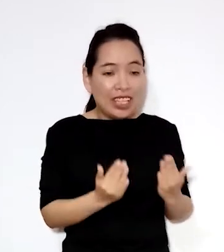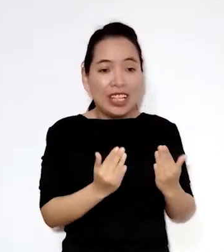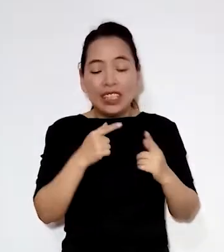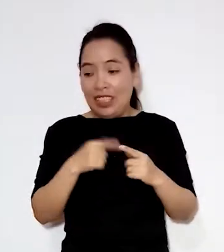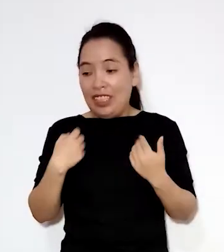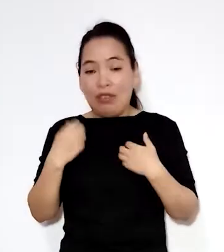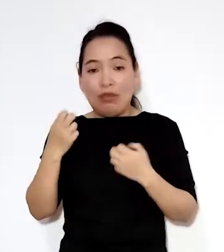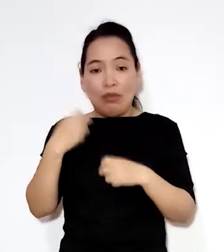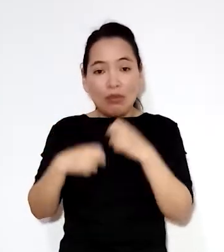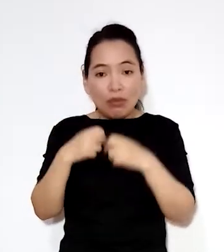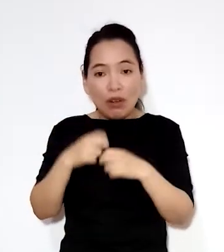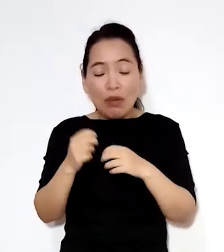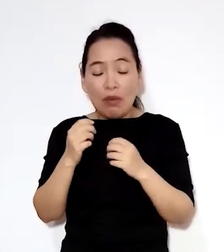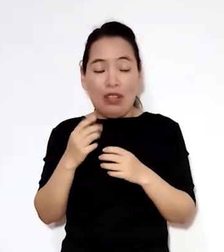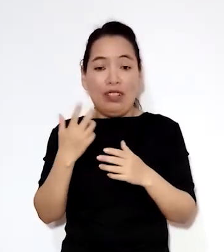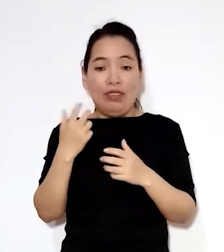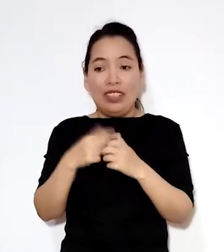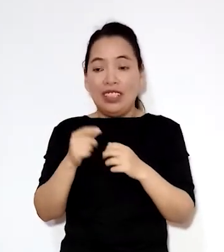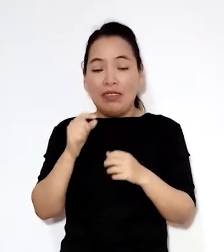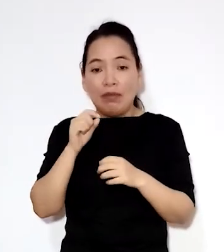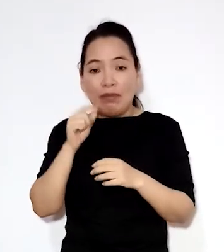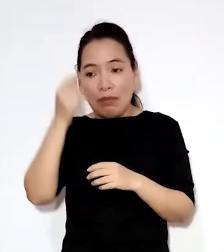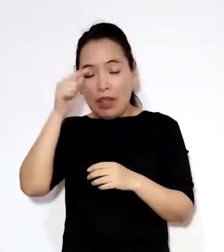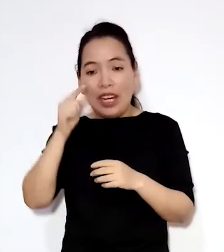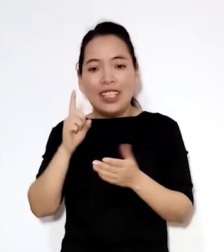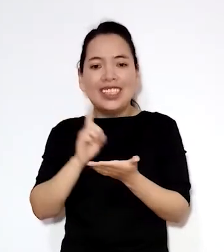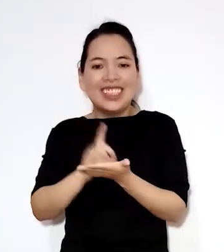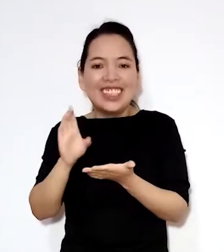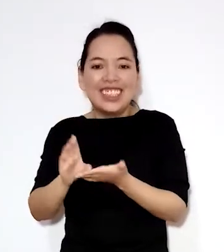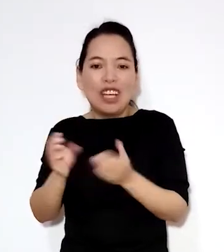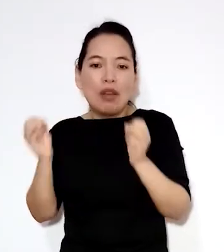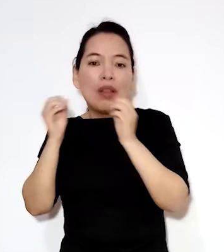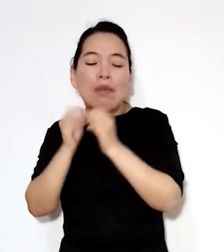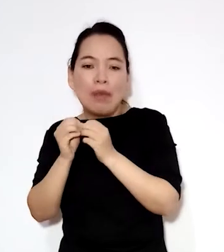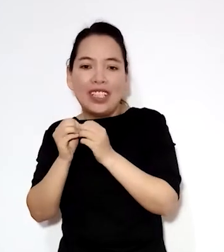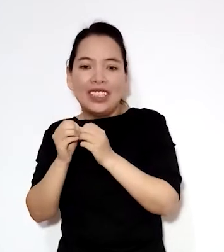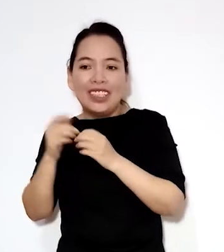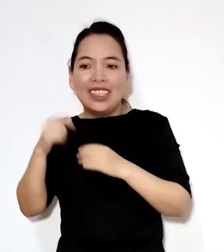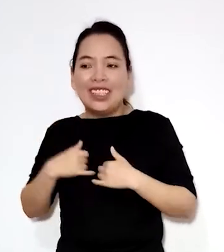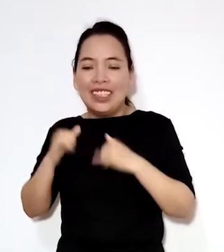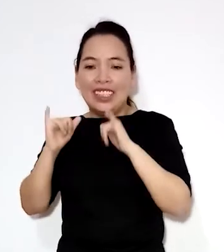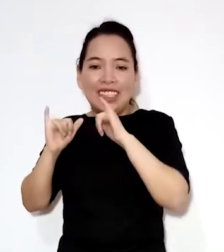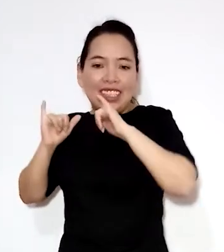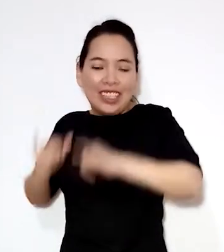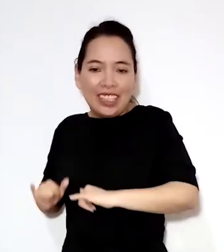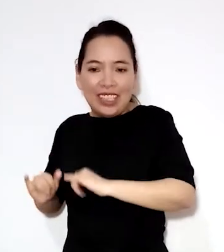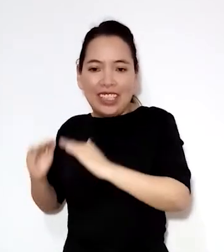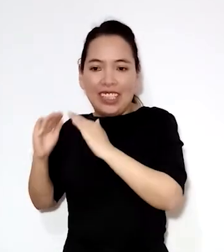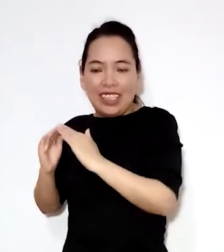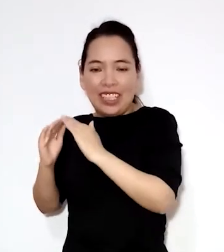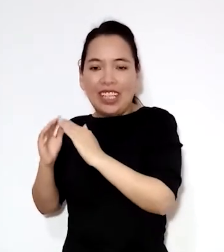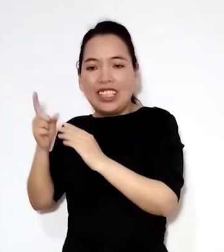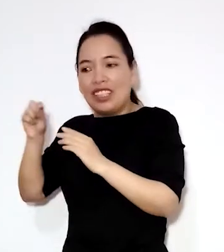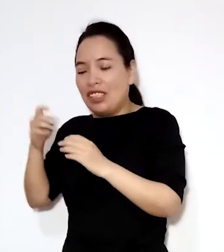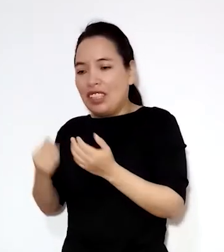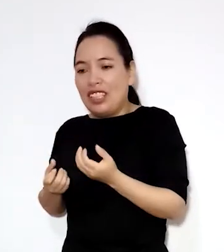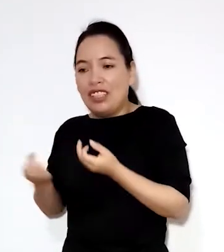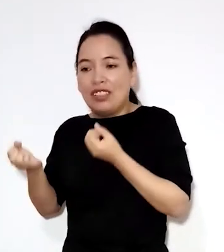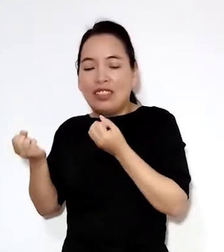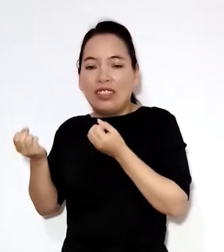del COVID-19. Los niños que todos los que tenemos niños y niñas en nuestra casa estamos enfrentando